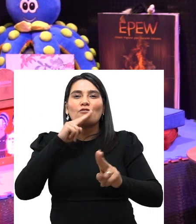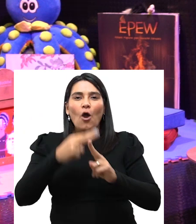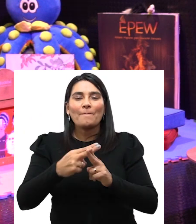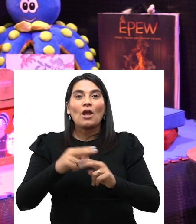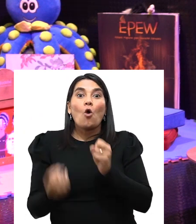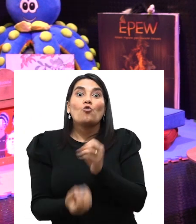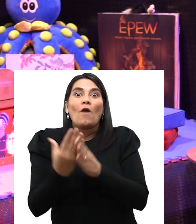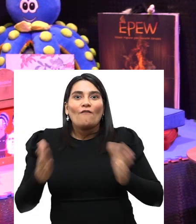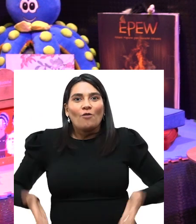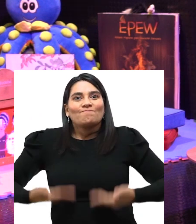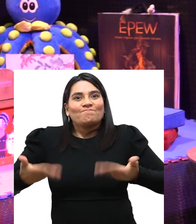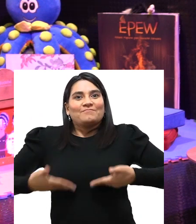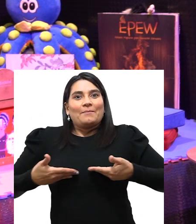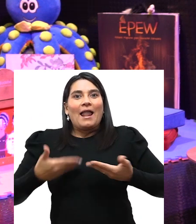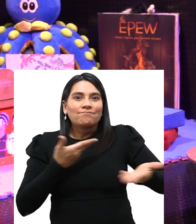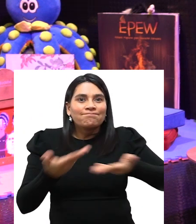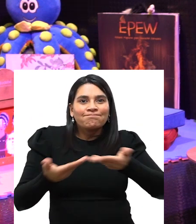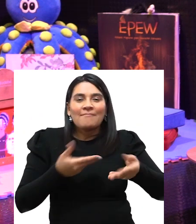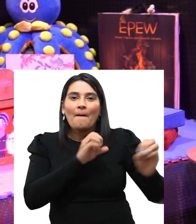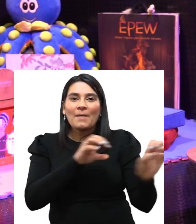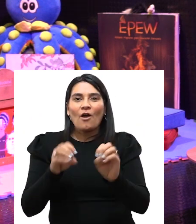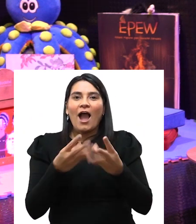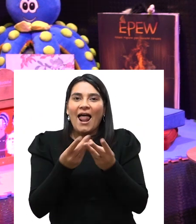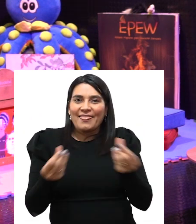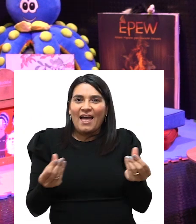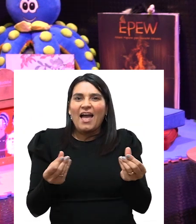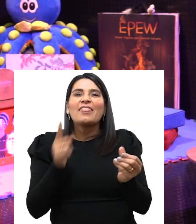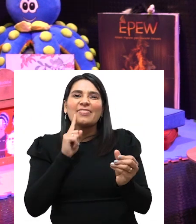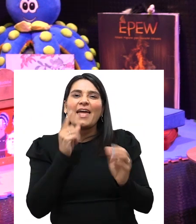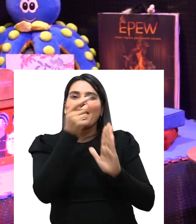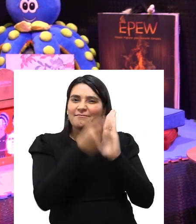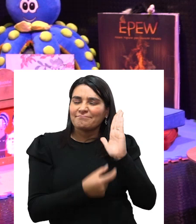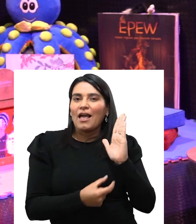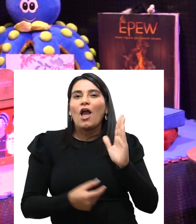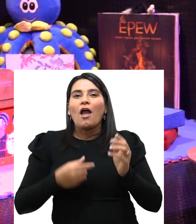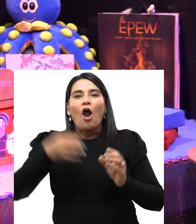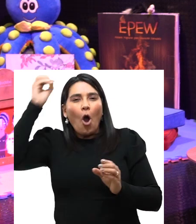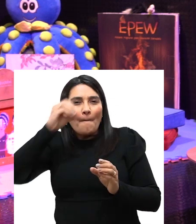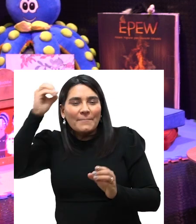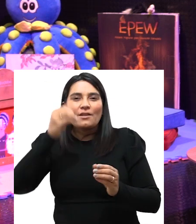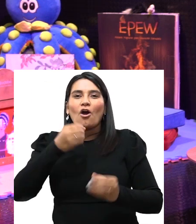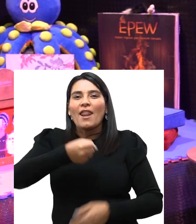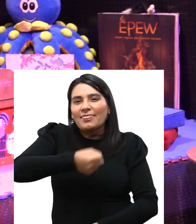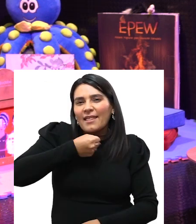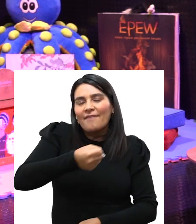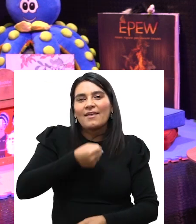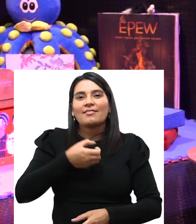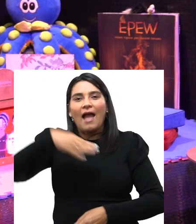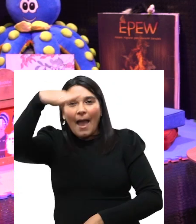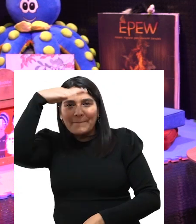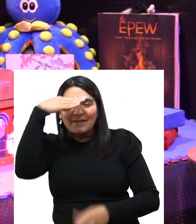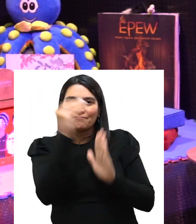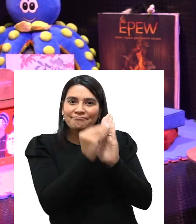Un nuevo impulso para interacciones pedagógicas de calidad, con artículos, entrevistas, columnas y experiencias, posicionando a Junji como